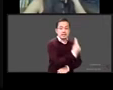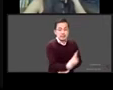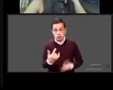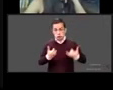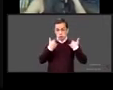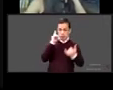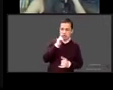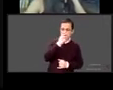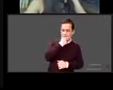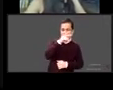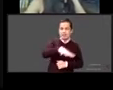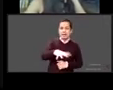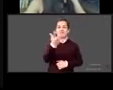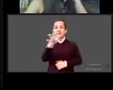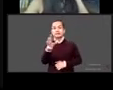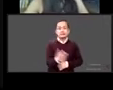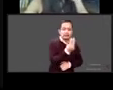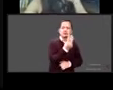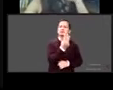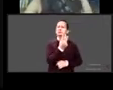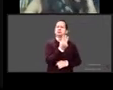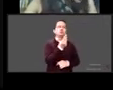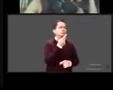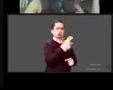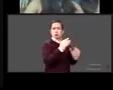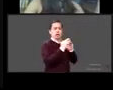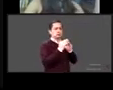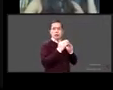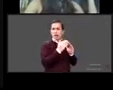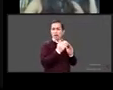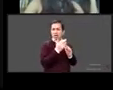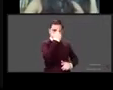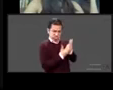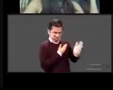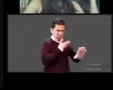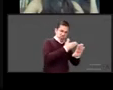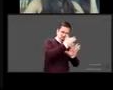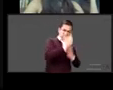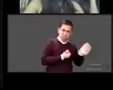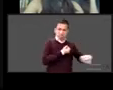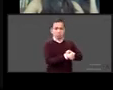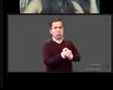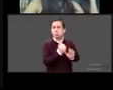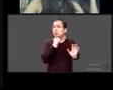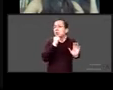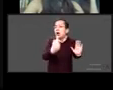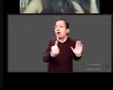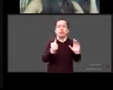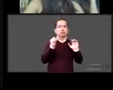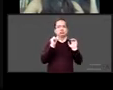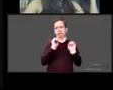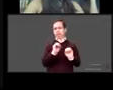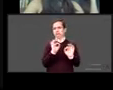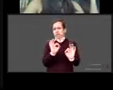sus hogares no reciben formas de disciplina violenta, ¿no? Lo que significa que, a pesar de que